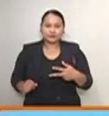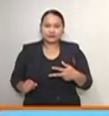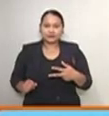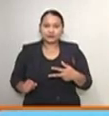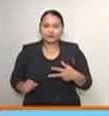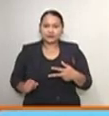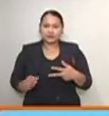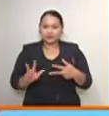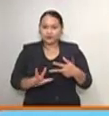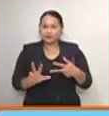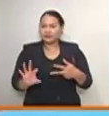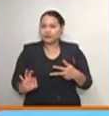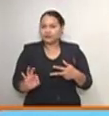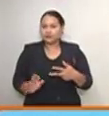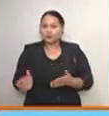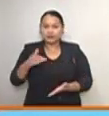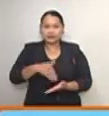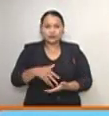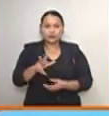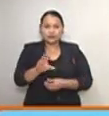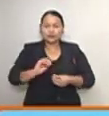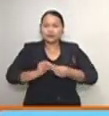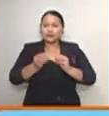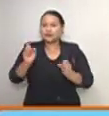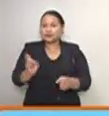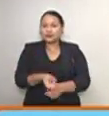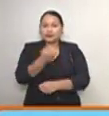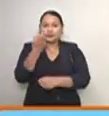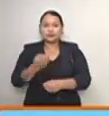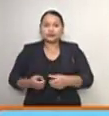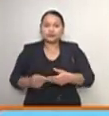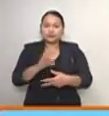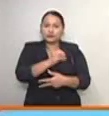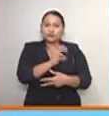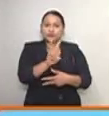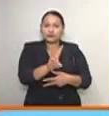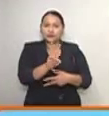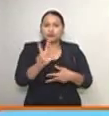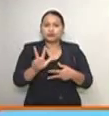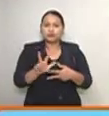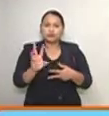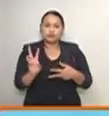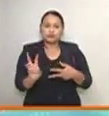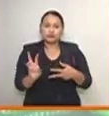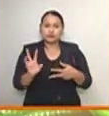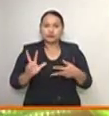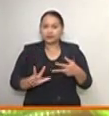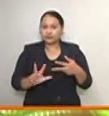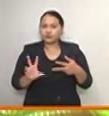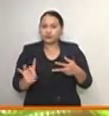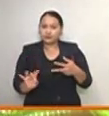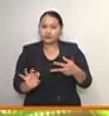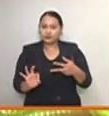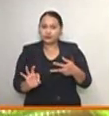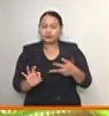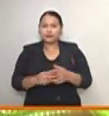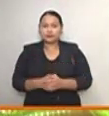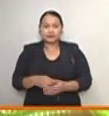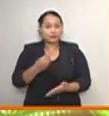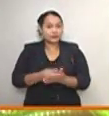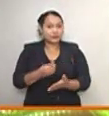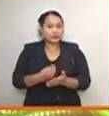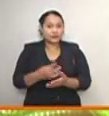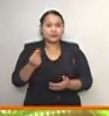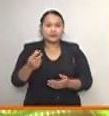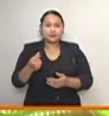es el 39. Reitero con gusto los tres números ganadores: 02, 36 y 39. Ahora vamos a multiplicar tu dinero